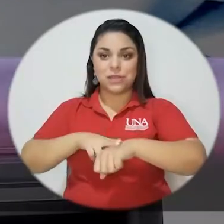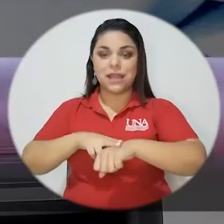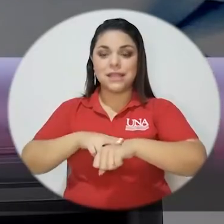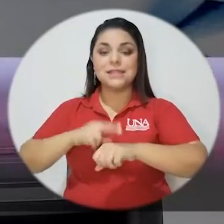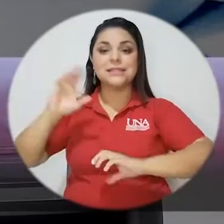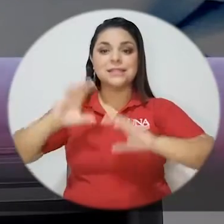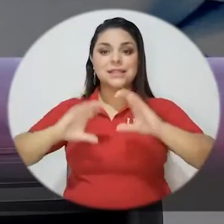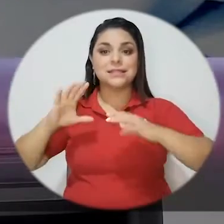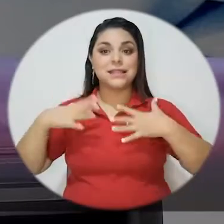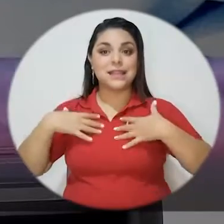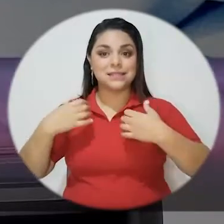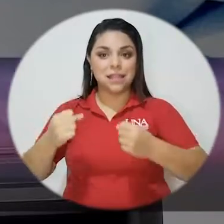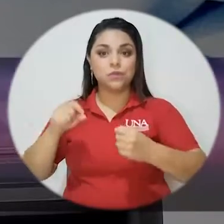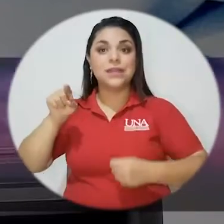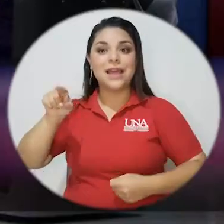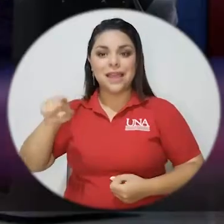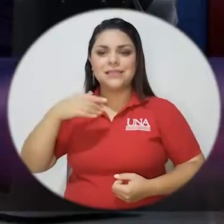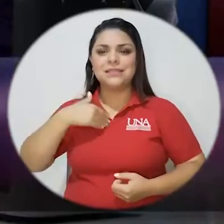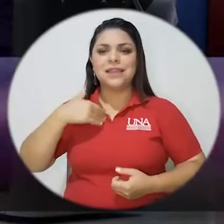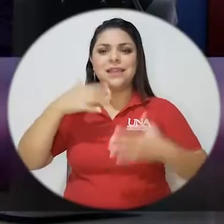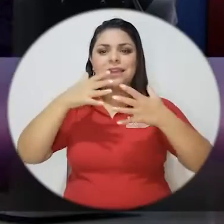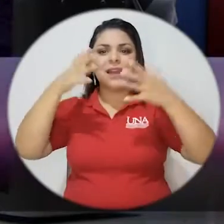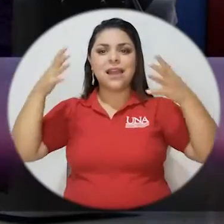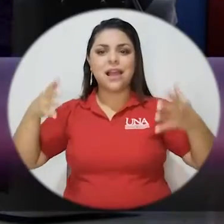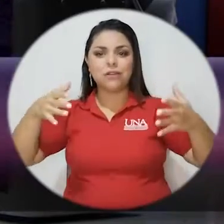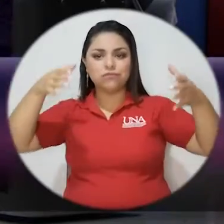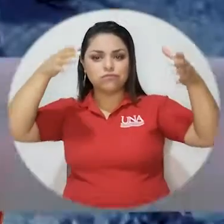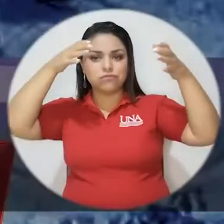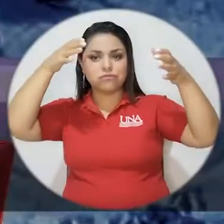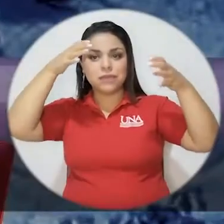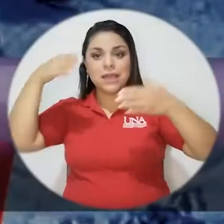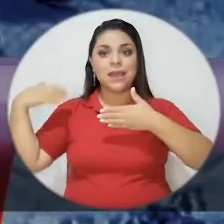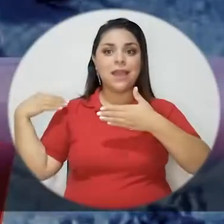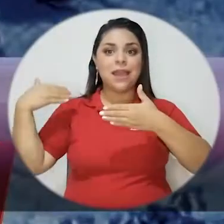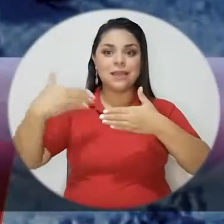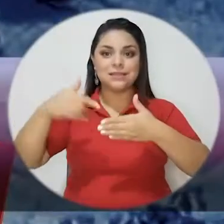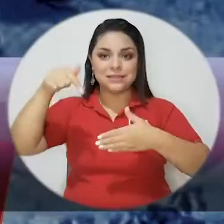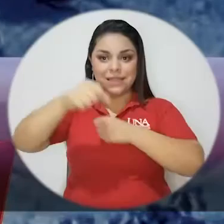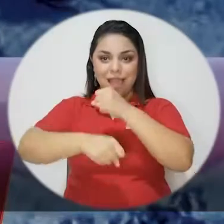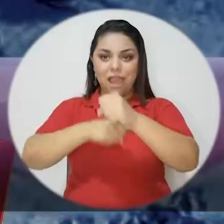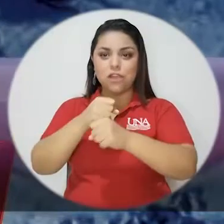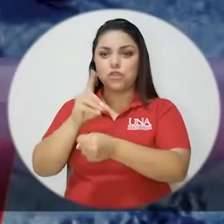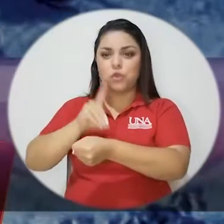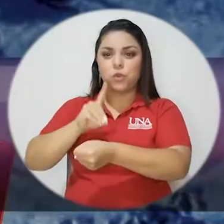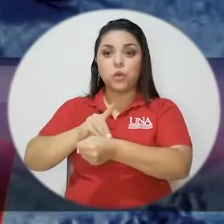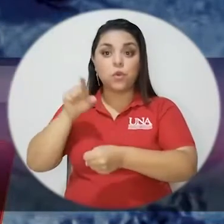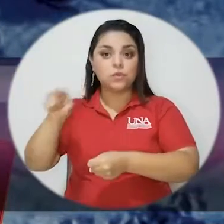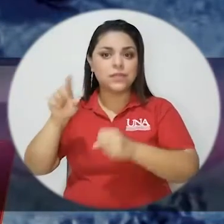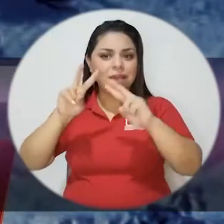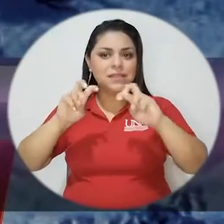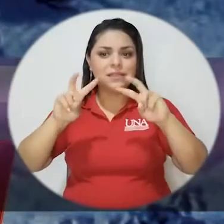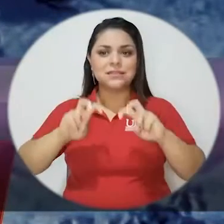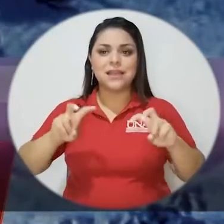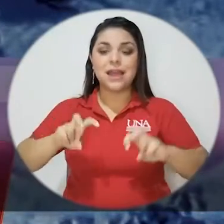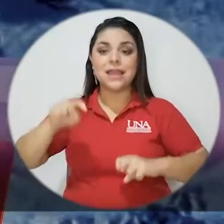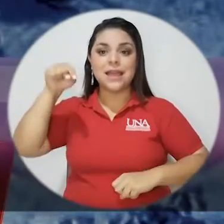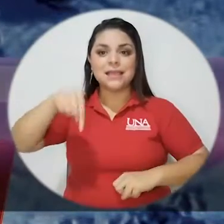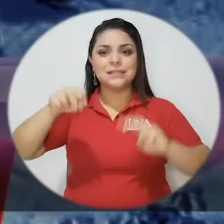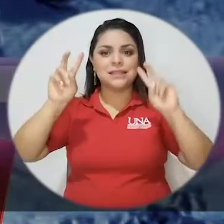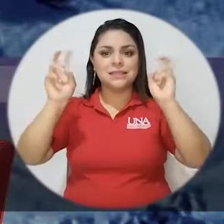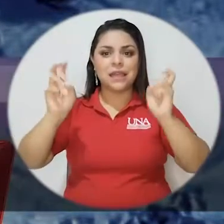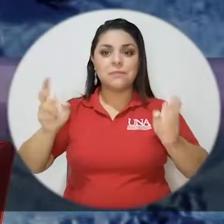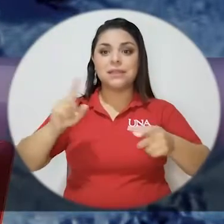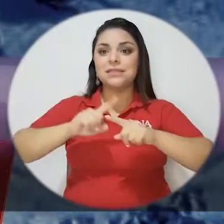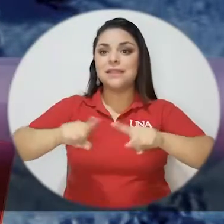ha desarrollado un gran conocimiento a lo largo de este año, doctora. A usted le ha tocado analizar mucho este tema en diferentes medios,